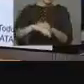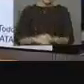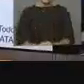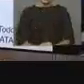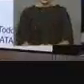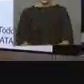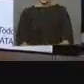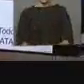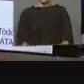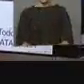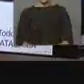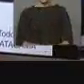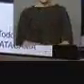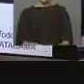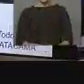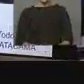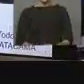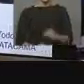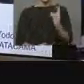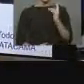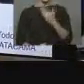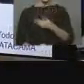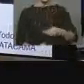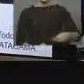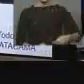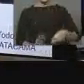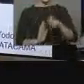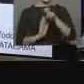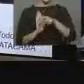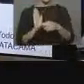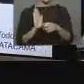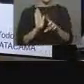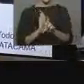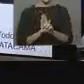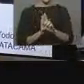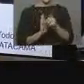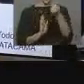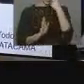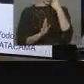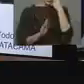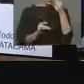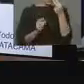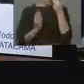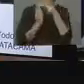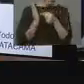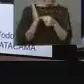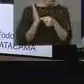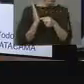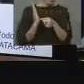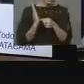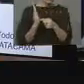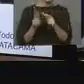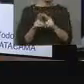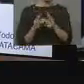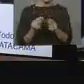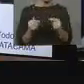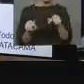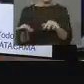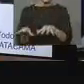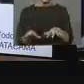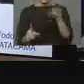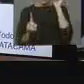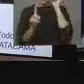que esto trae. Señor presidente, el proyecto de ley que conocemos esta tarde repara este estado de cosas